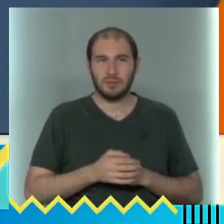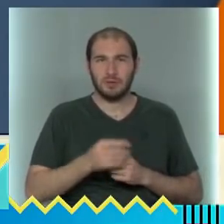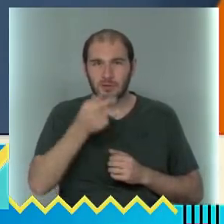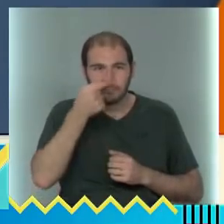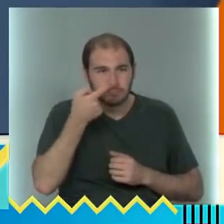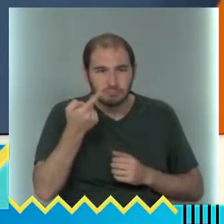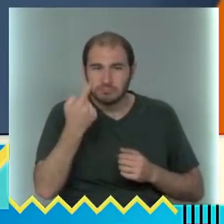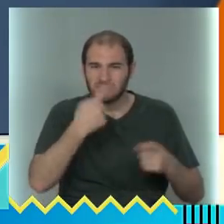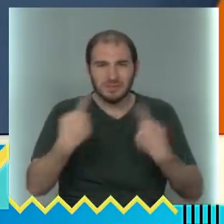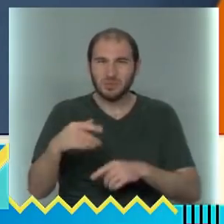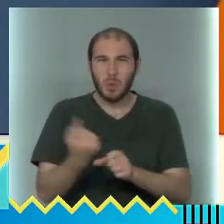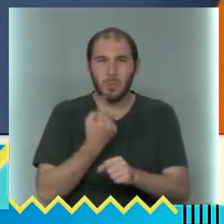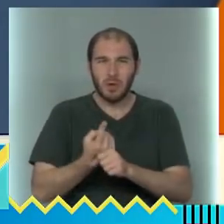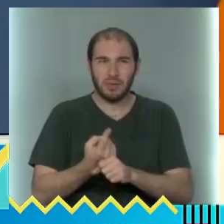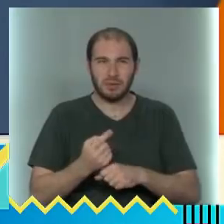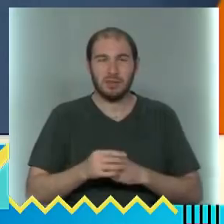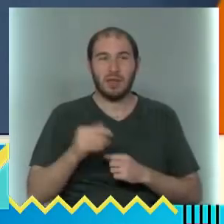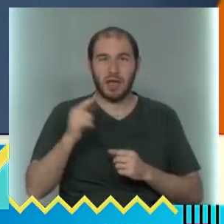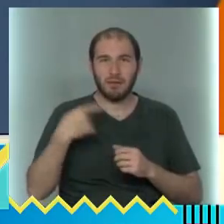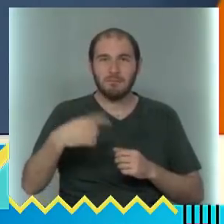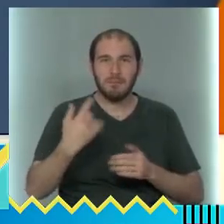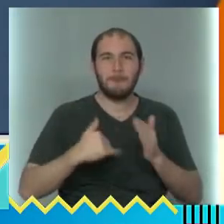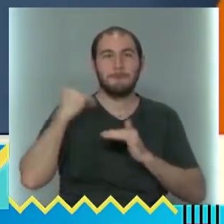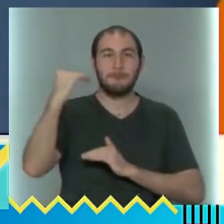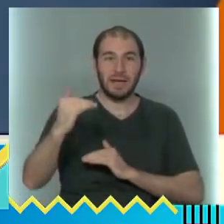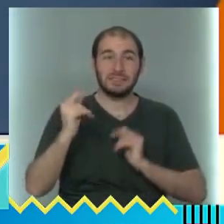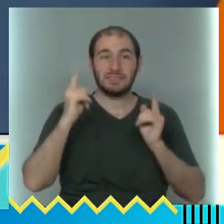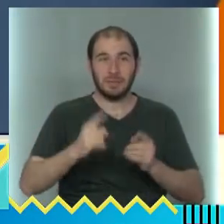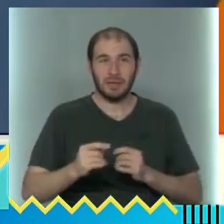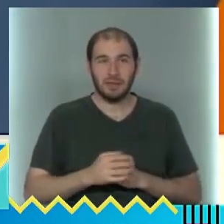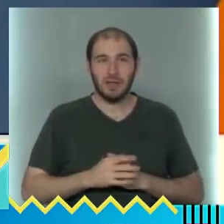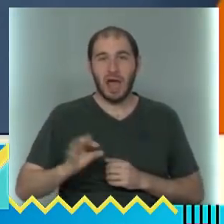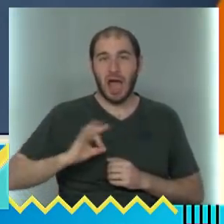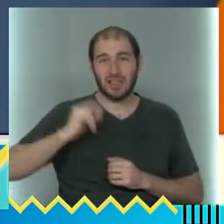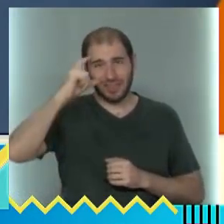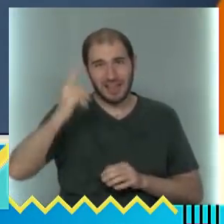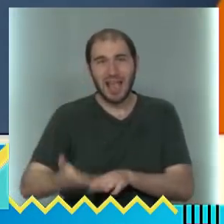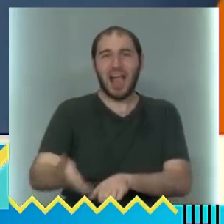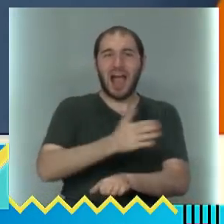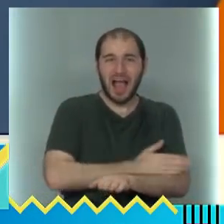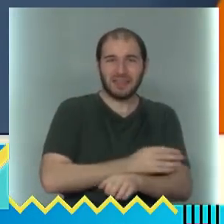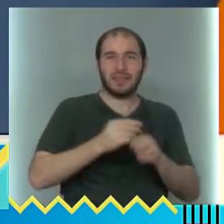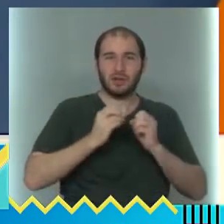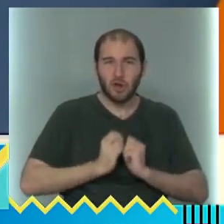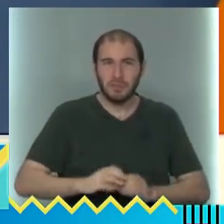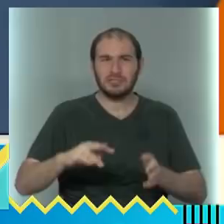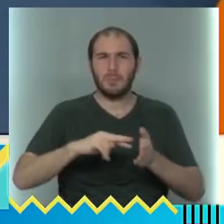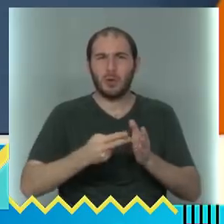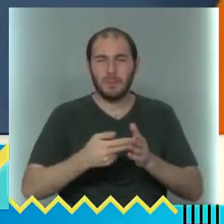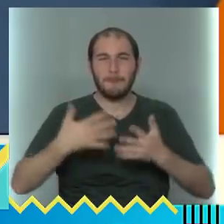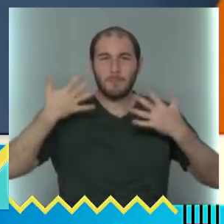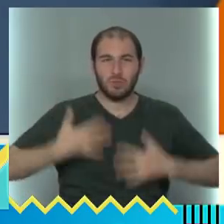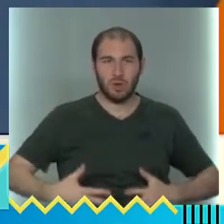los olores, aparece con mucho más frecuente y hasta 10 años antes de empezar los síntomas